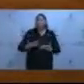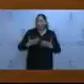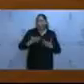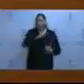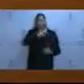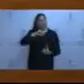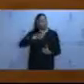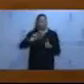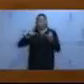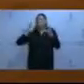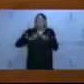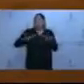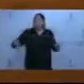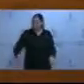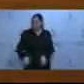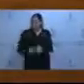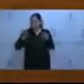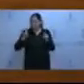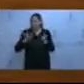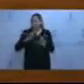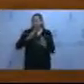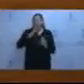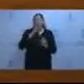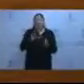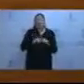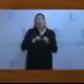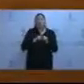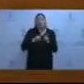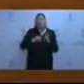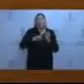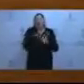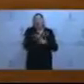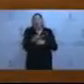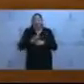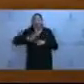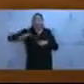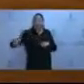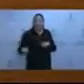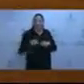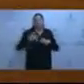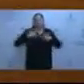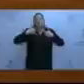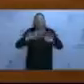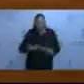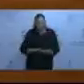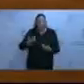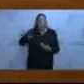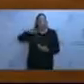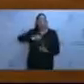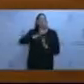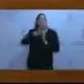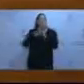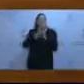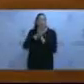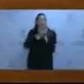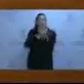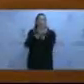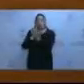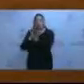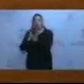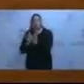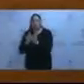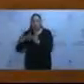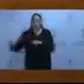qué alternativas se están planteando por la sociedad ante su respuesta, y un largo etcétera. Podría hablarles también de los contactos con el otro